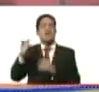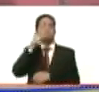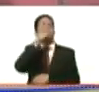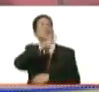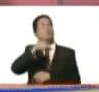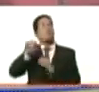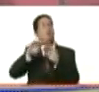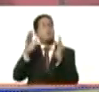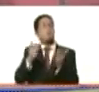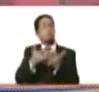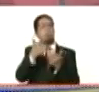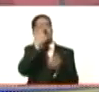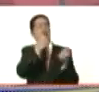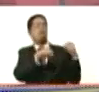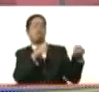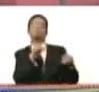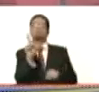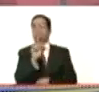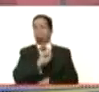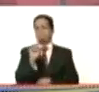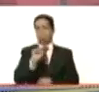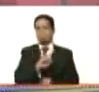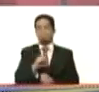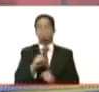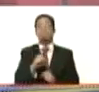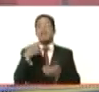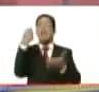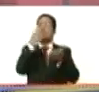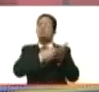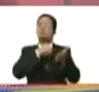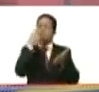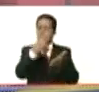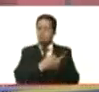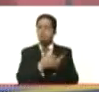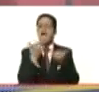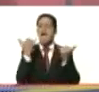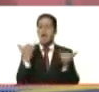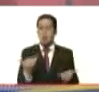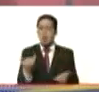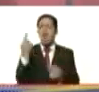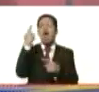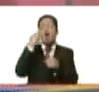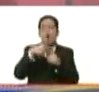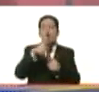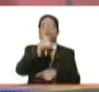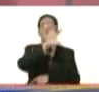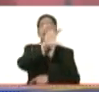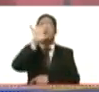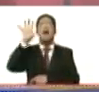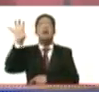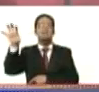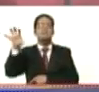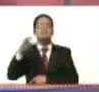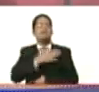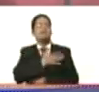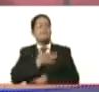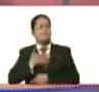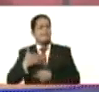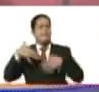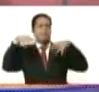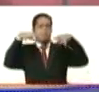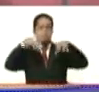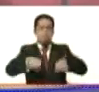de un nuevo orden global y la actual lucha titánica de las grandes potencias por conquistar la supremacía en el